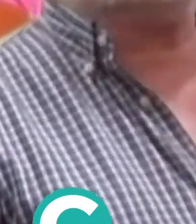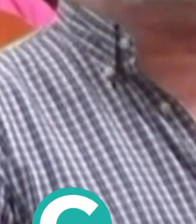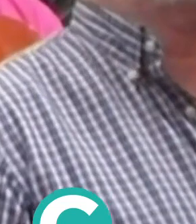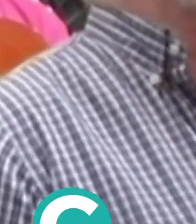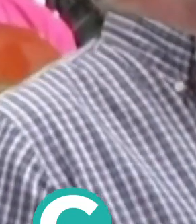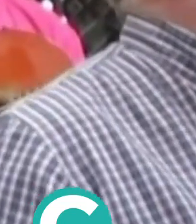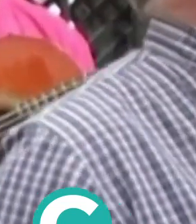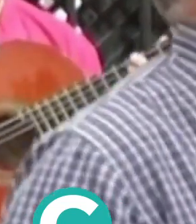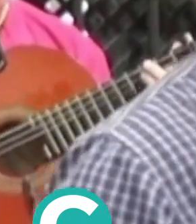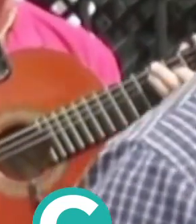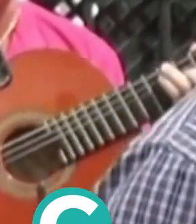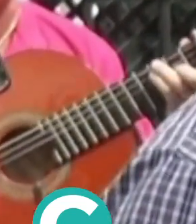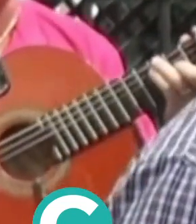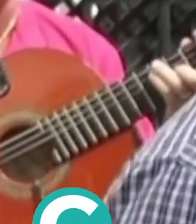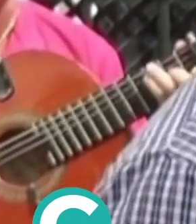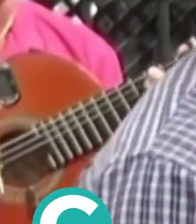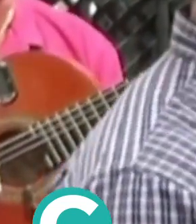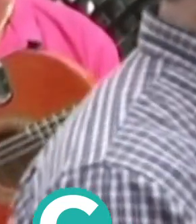Desde entonces no duerme.